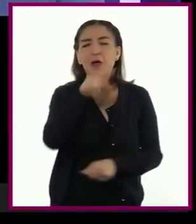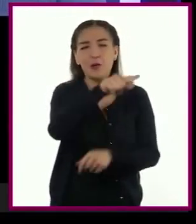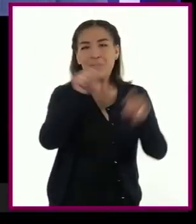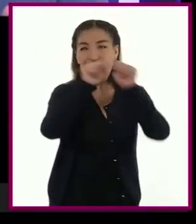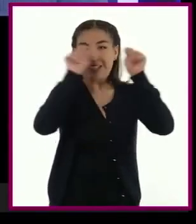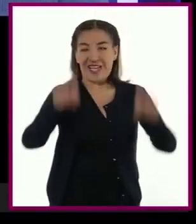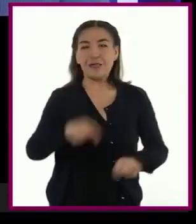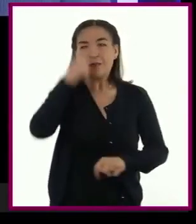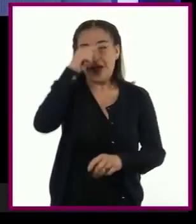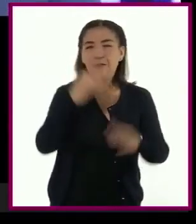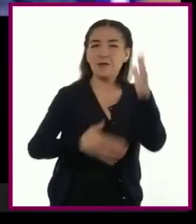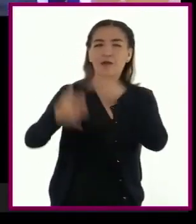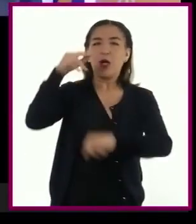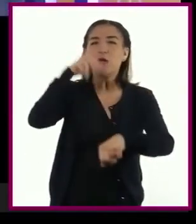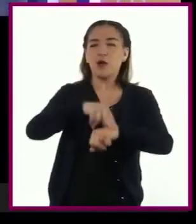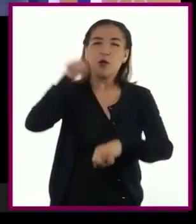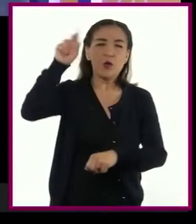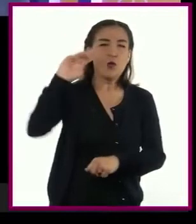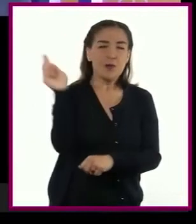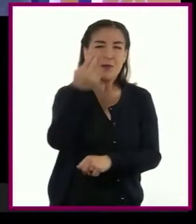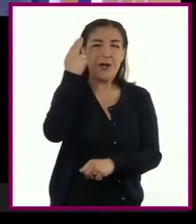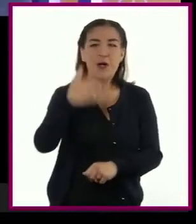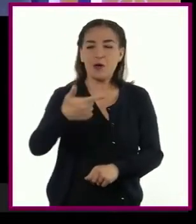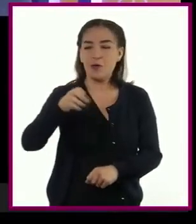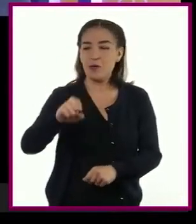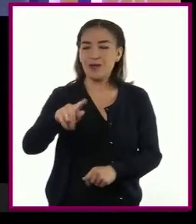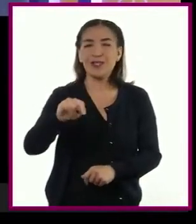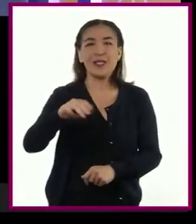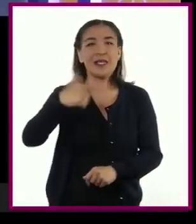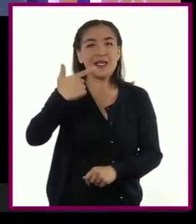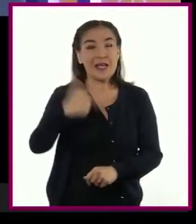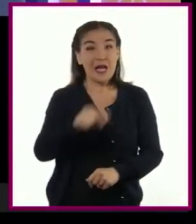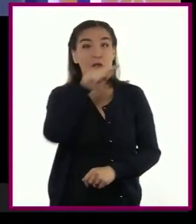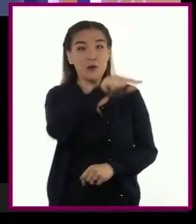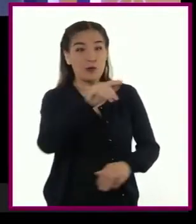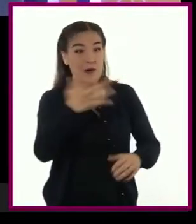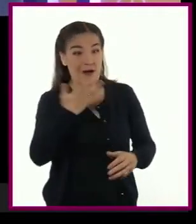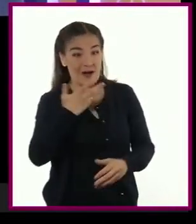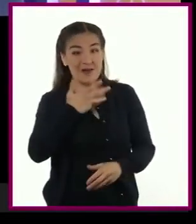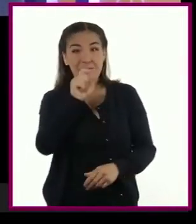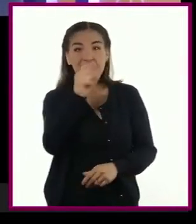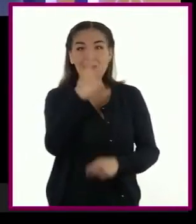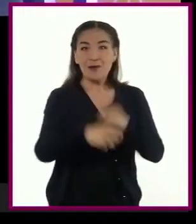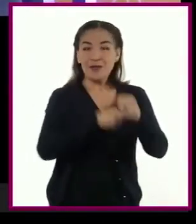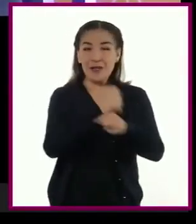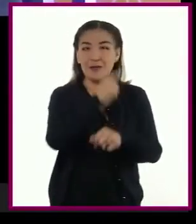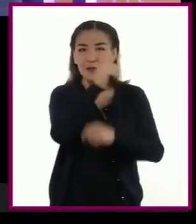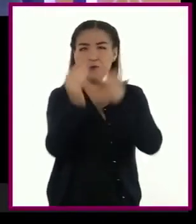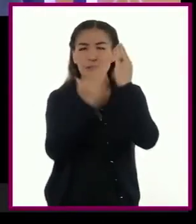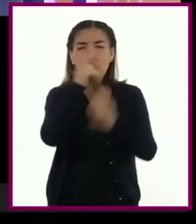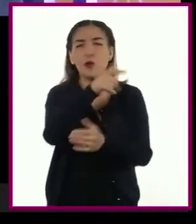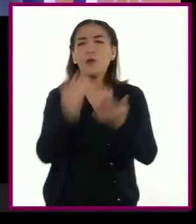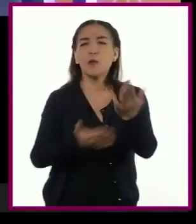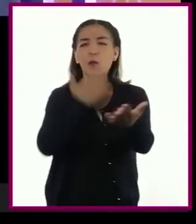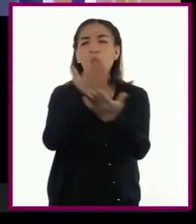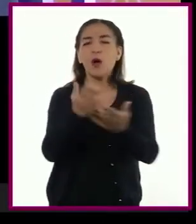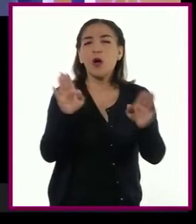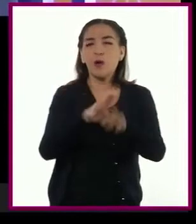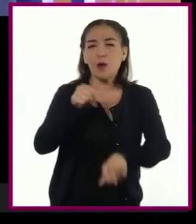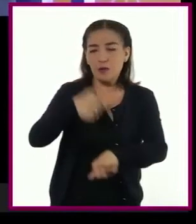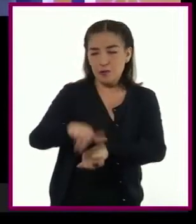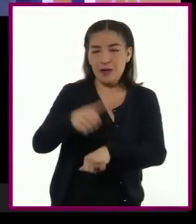la Universidad de Gotinga, cuando tenía 22 años, propuso que cada ecuación algebraica tiene al